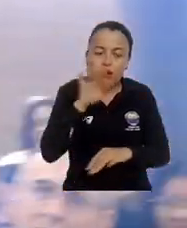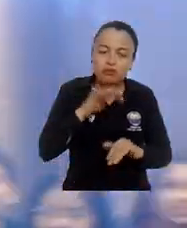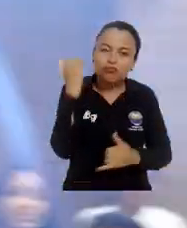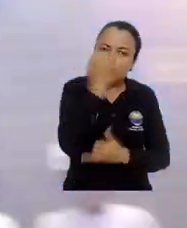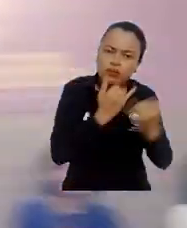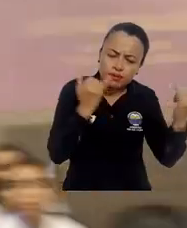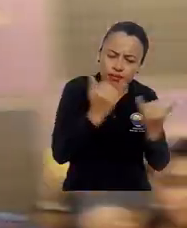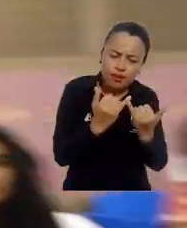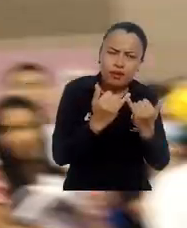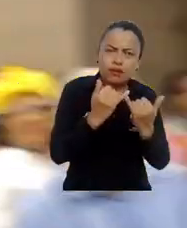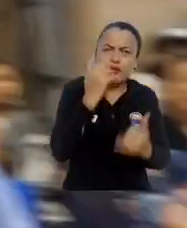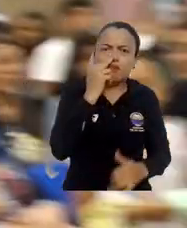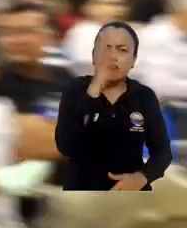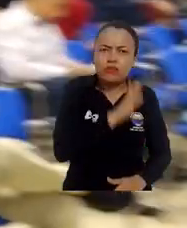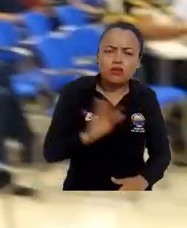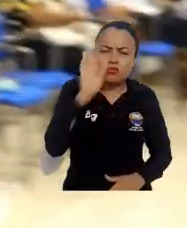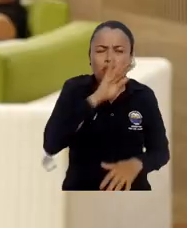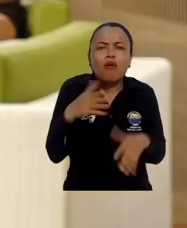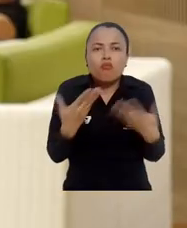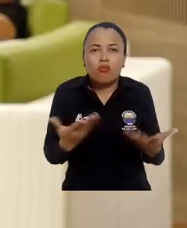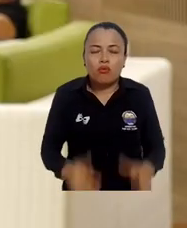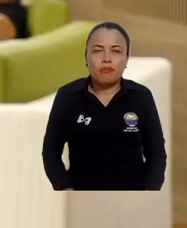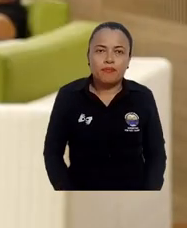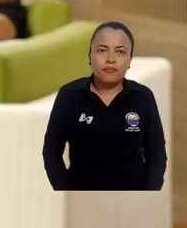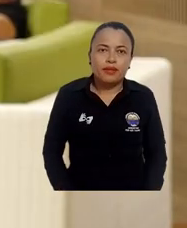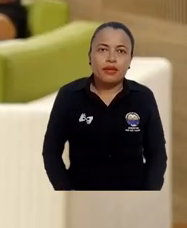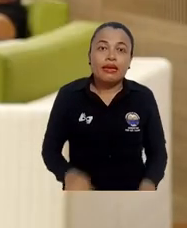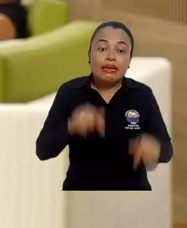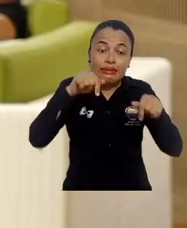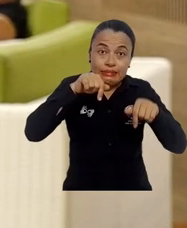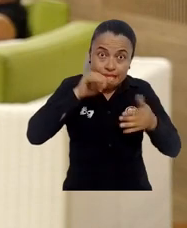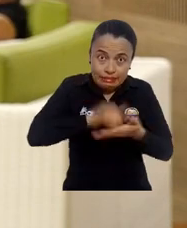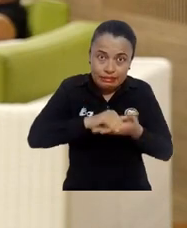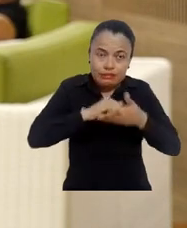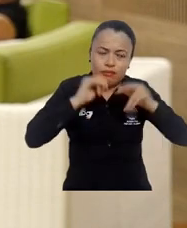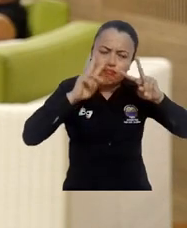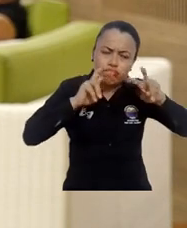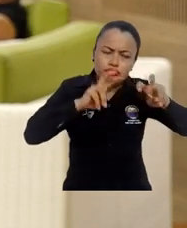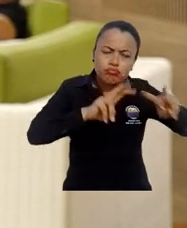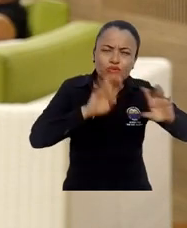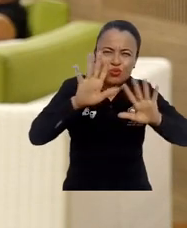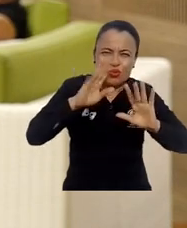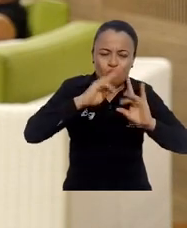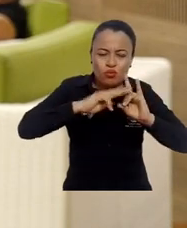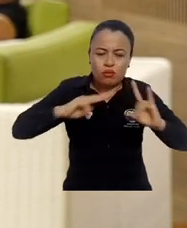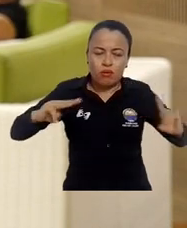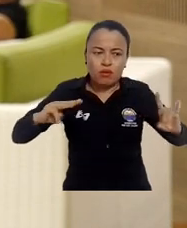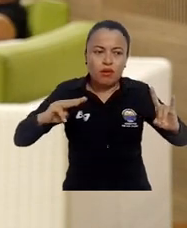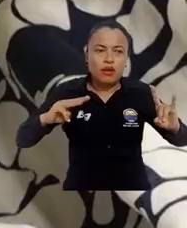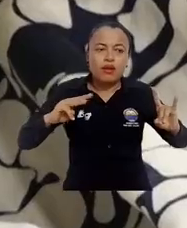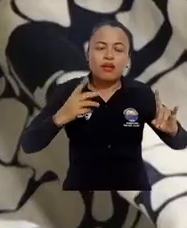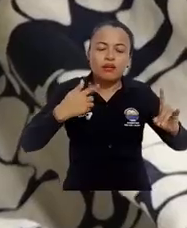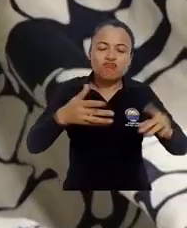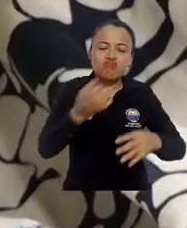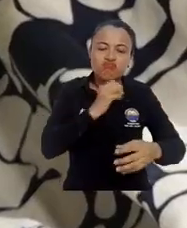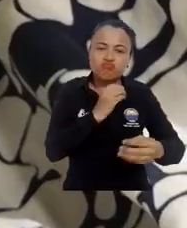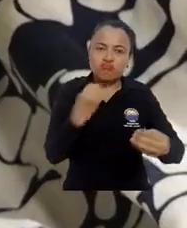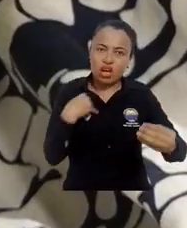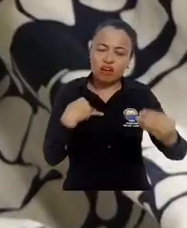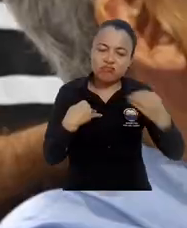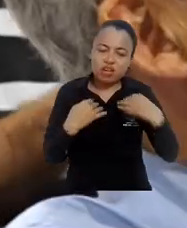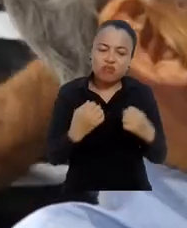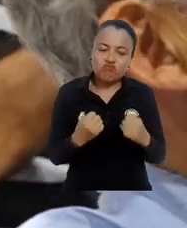papel en la construcción de la identidad nacional. Esa parte investigativa que lleva la universidad nos va